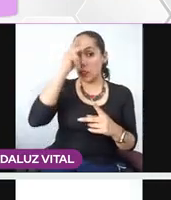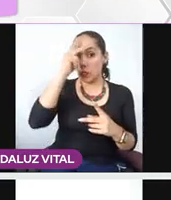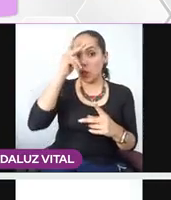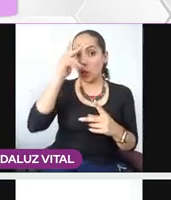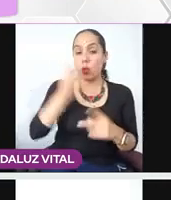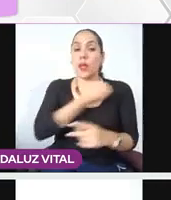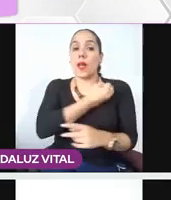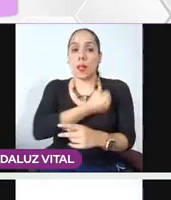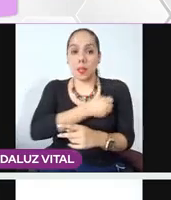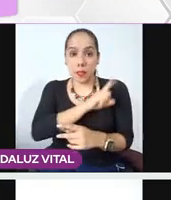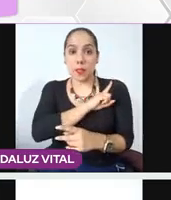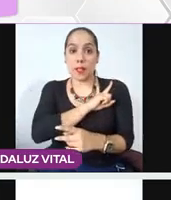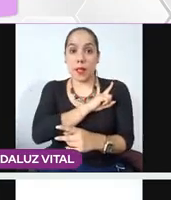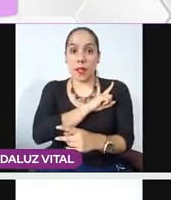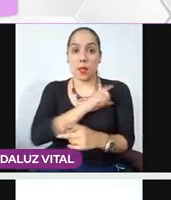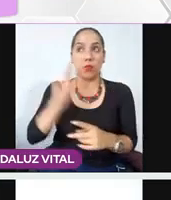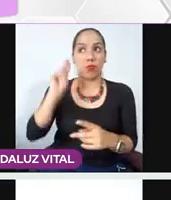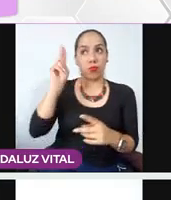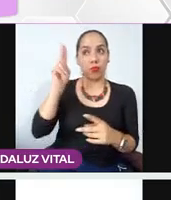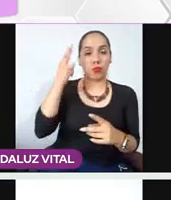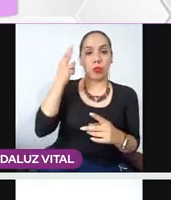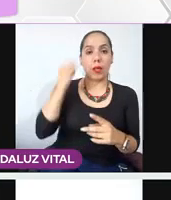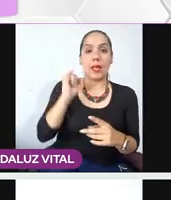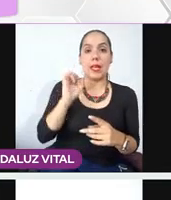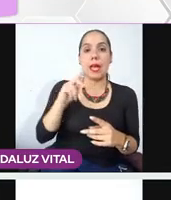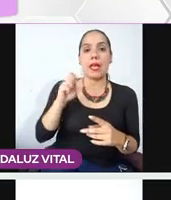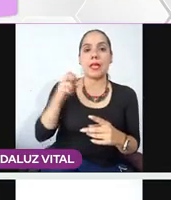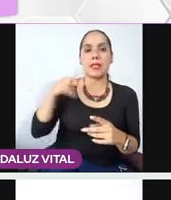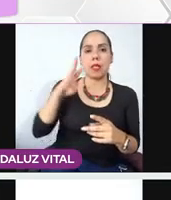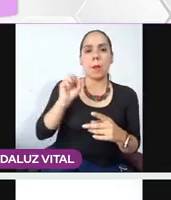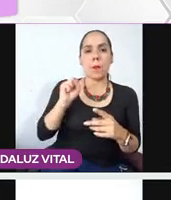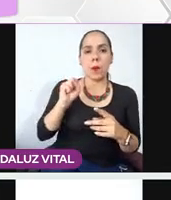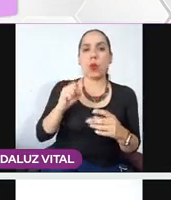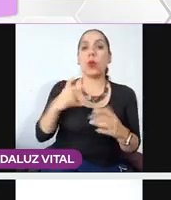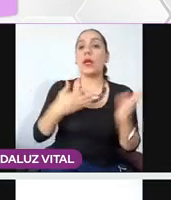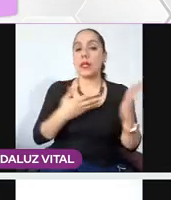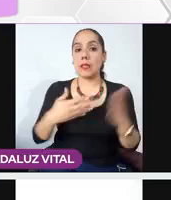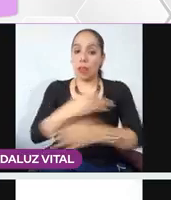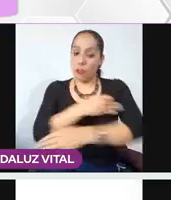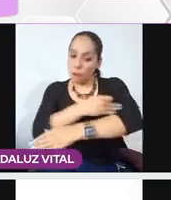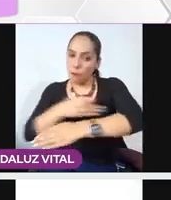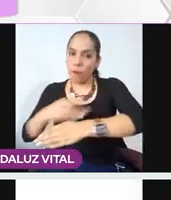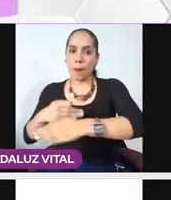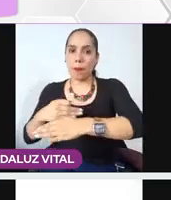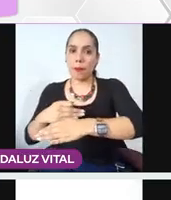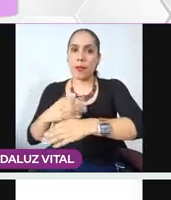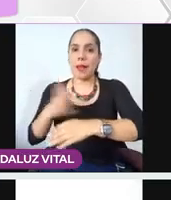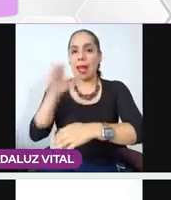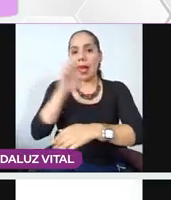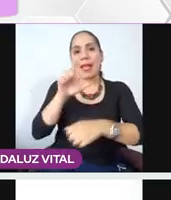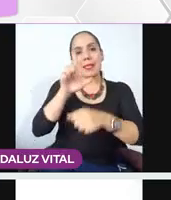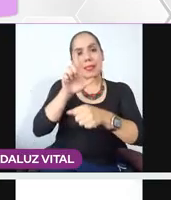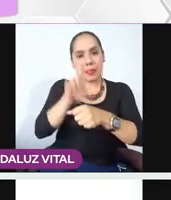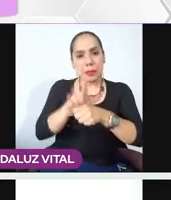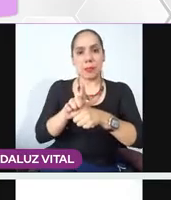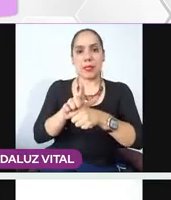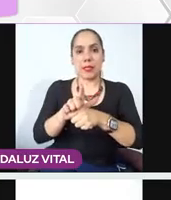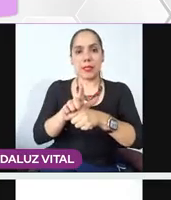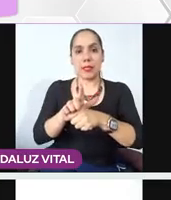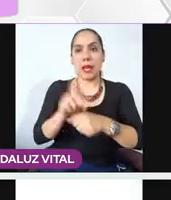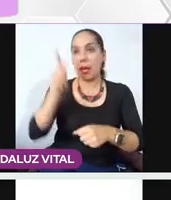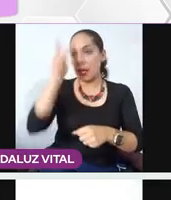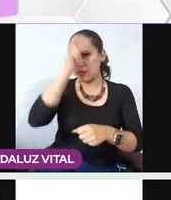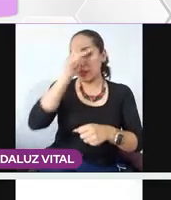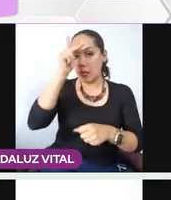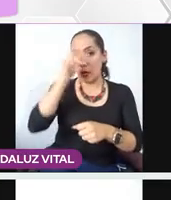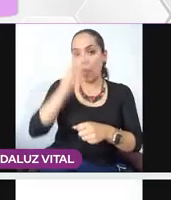de IEXPRO. Con formación en terapia familiar sistémica, cuenta con una certificación como consejera terapéutica en